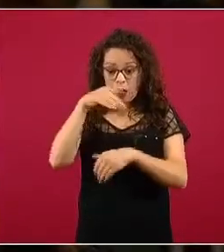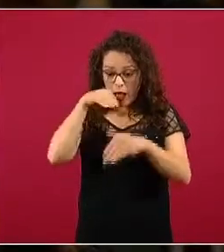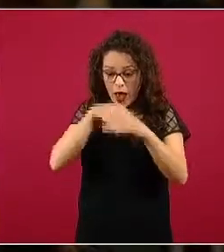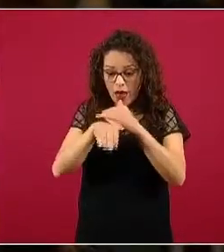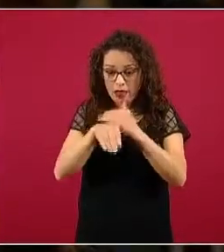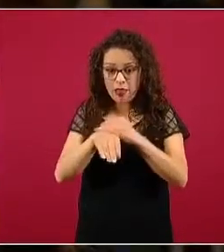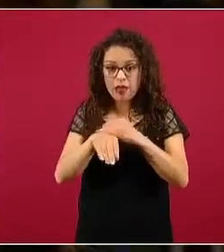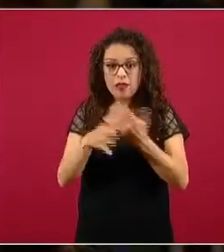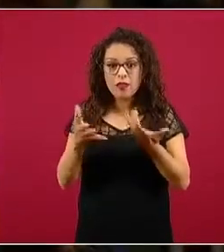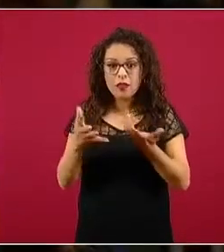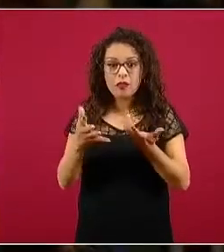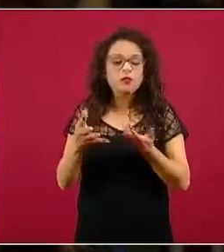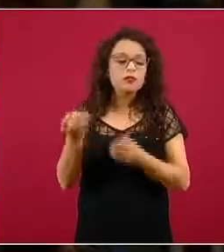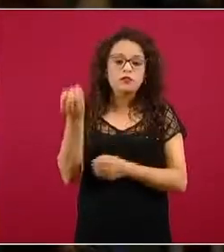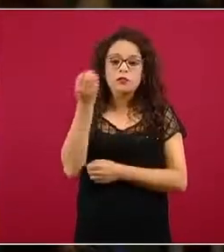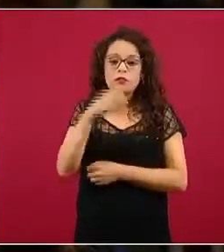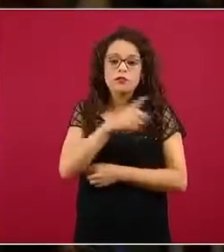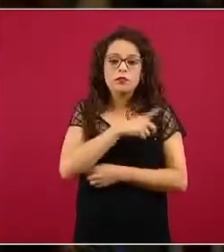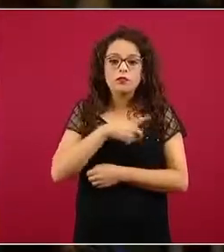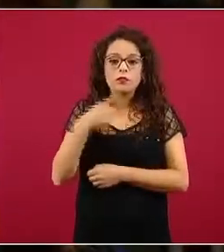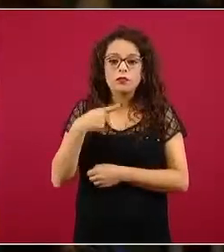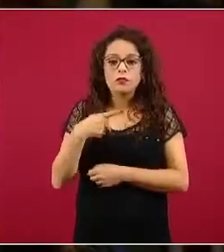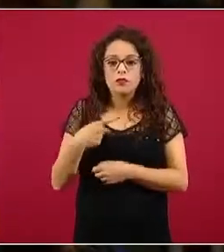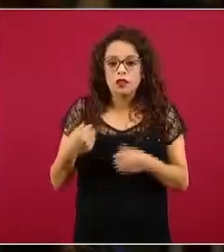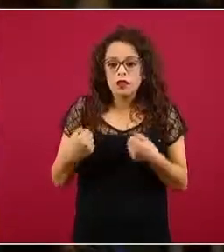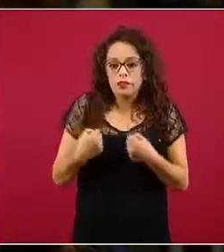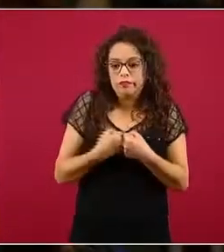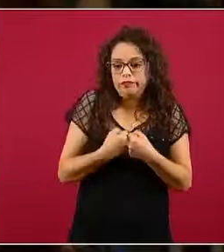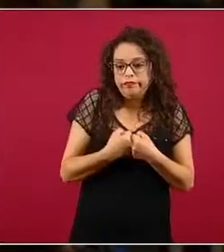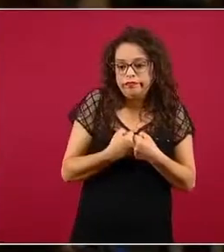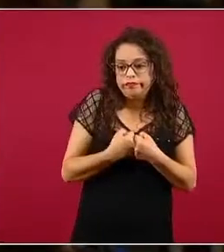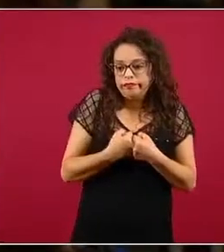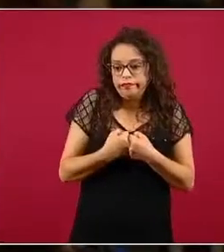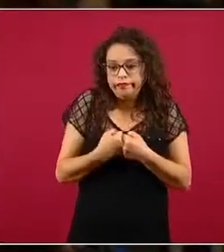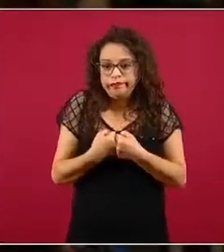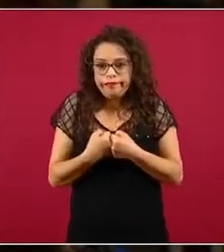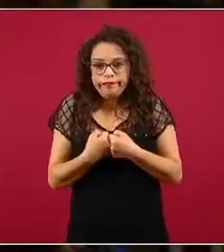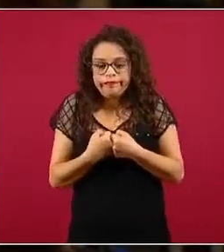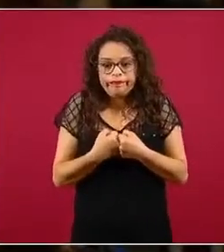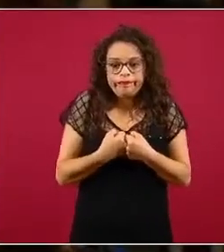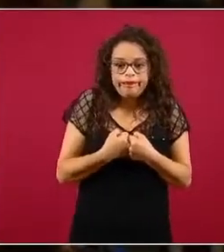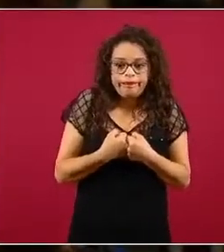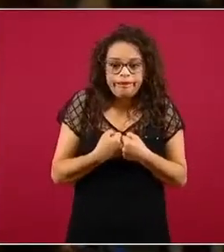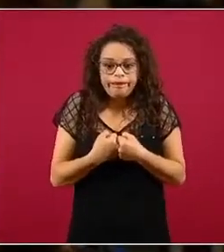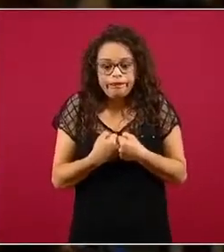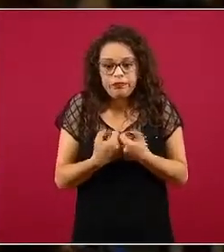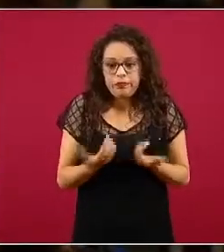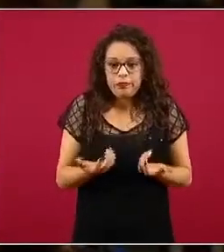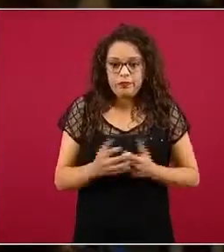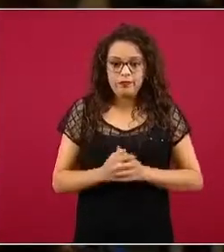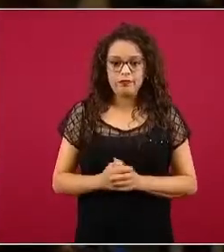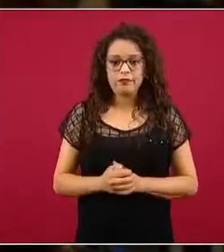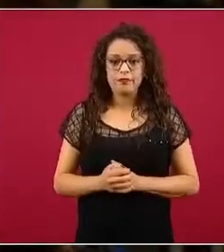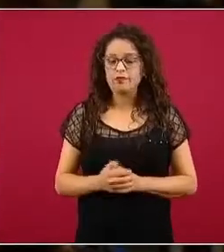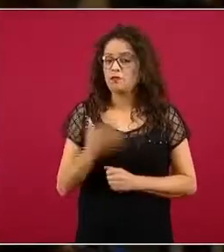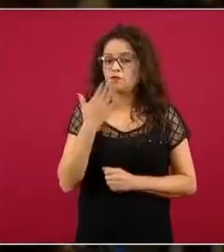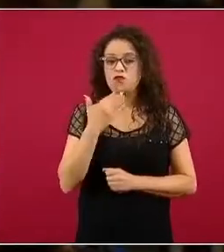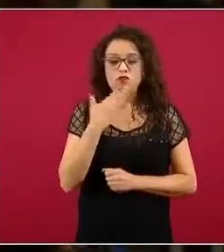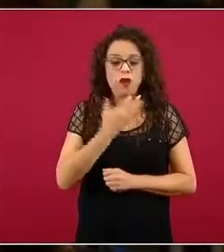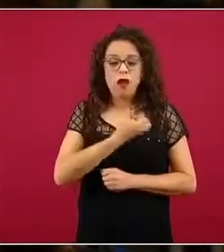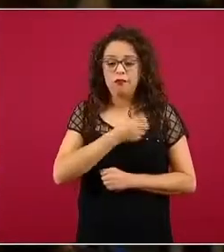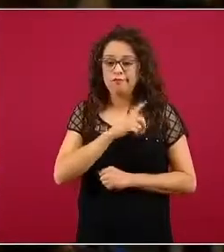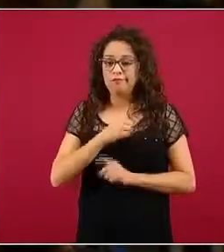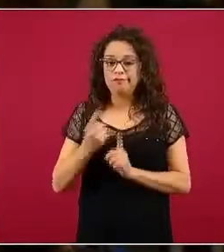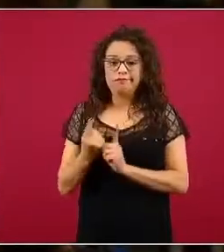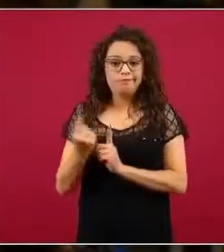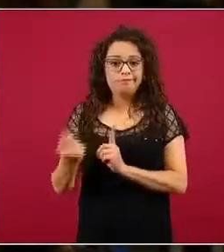autobuses, obliga a la gente a estar estrechamente pegada, literalmente, y ahí no hay una sana distancia.